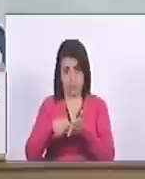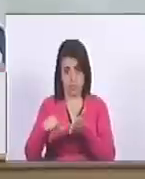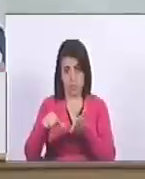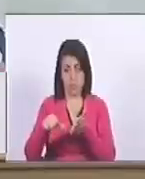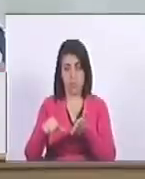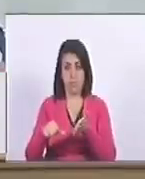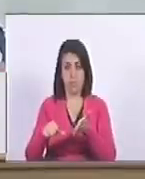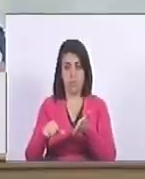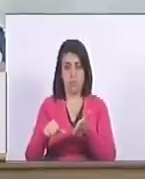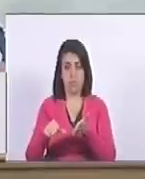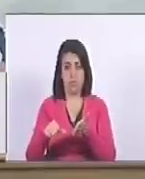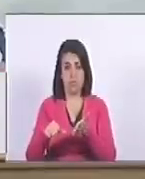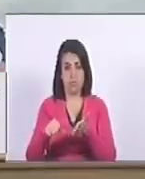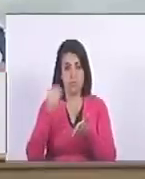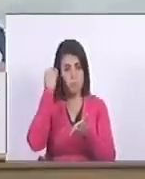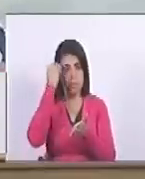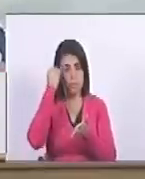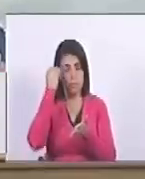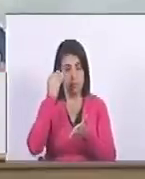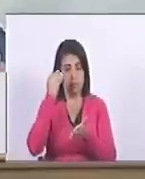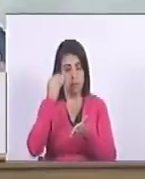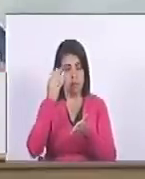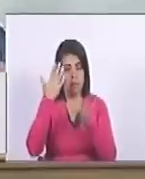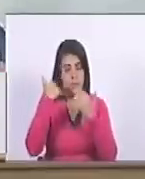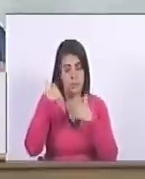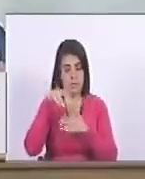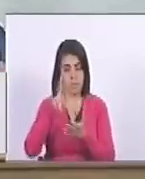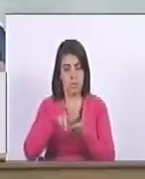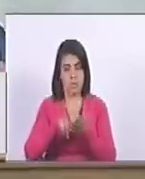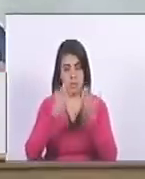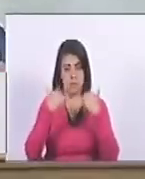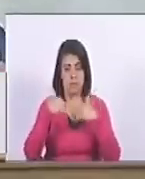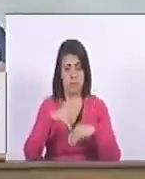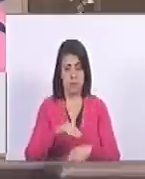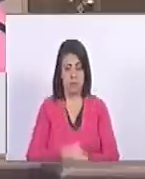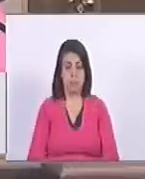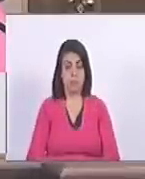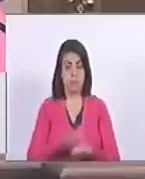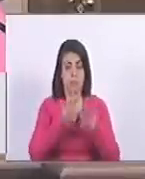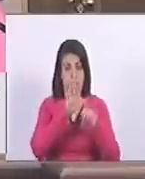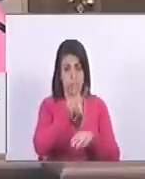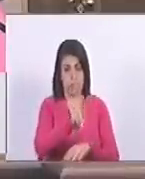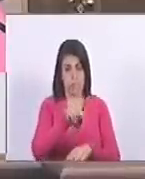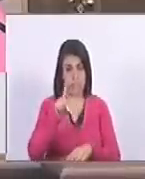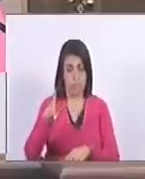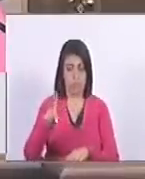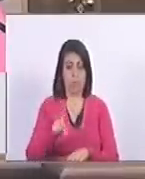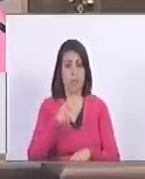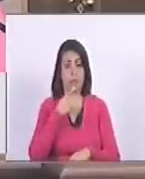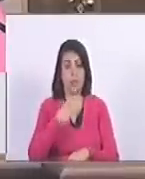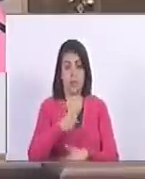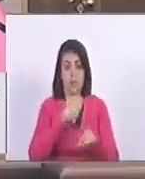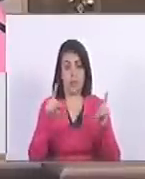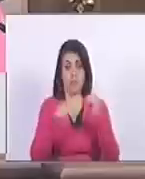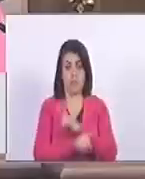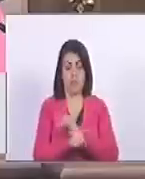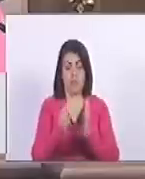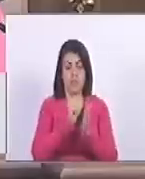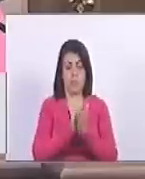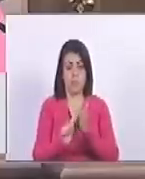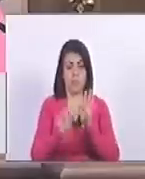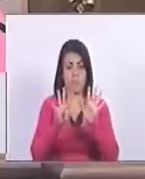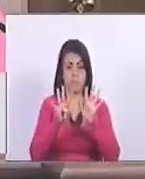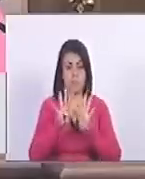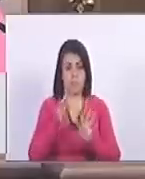presidente. En consideración el epígrafe. Aprobado. Siguiente. 21. Se propone modificar el artículo